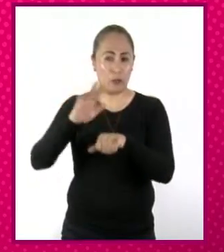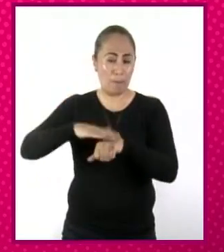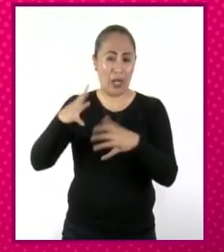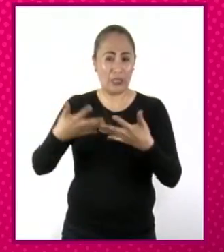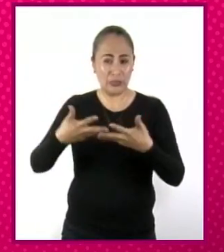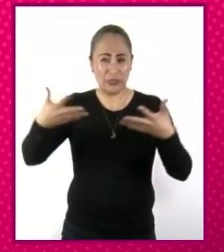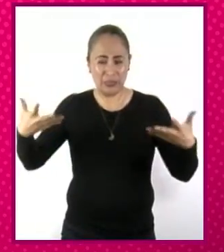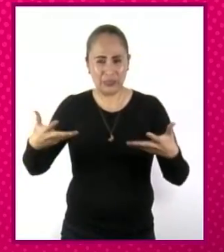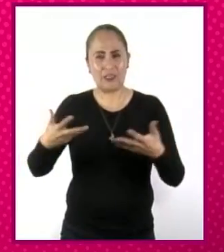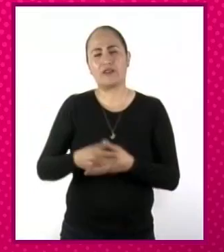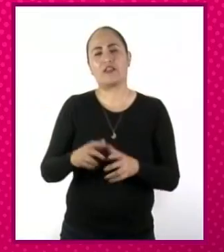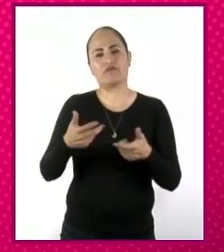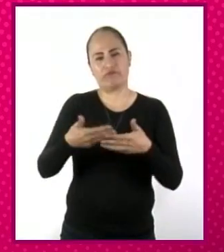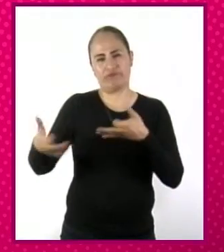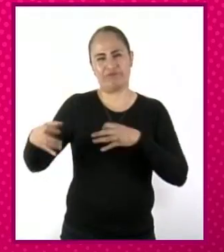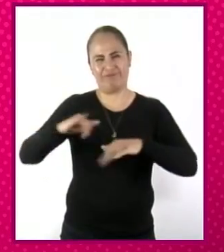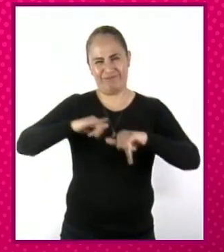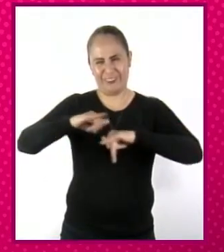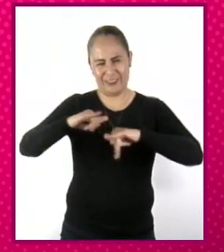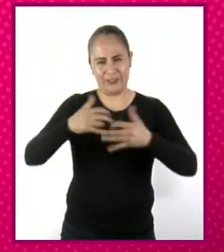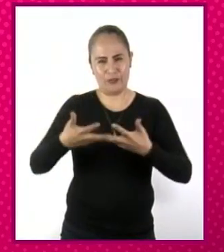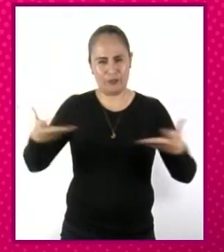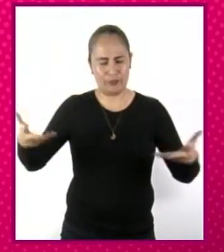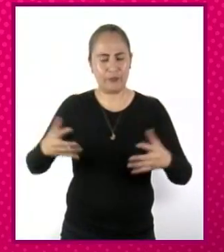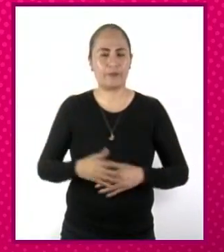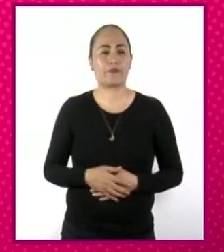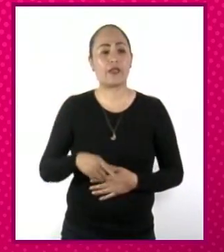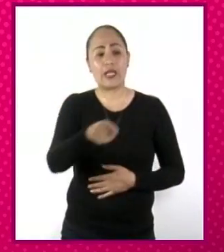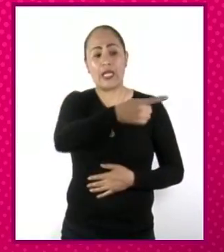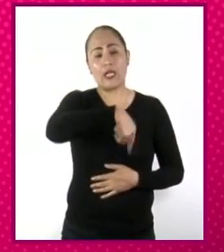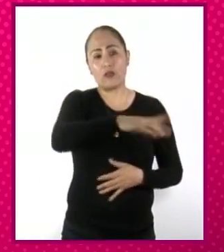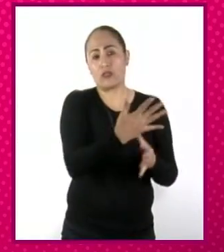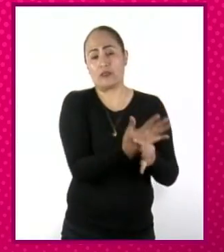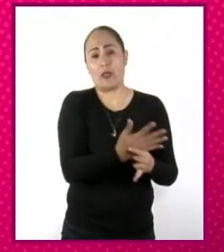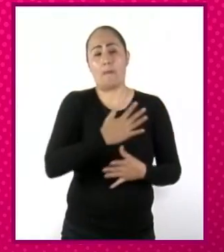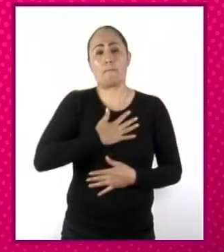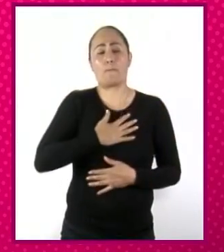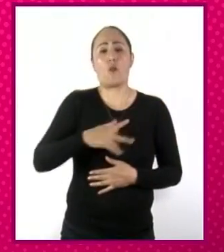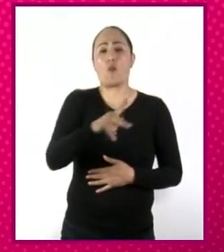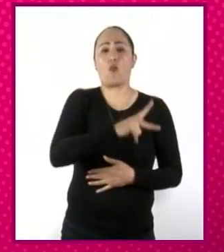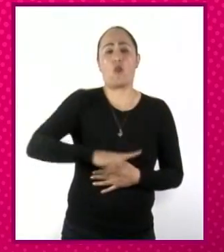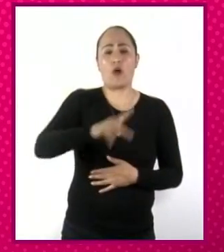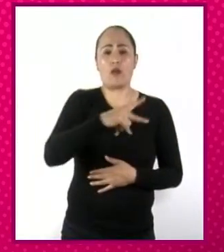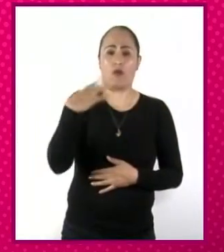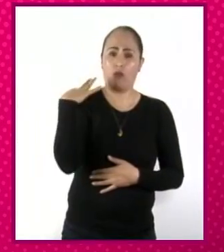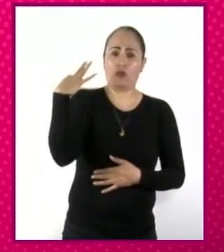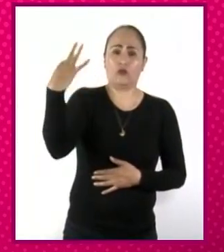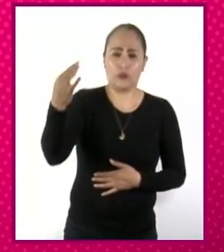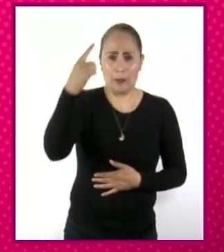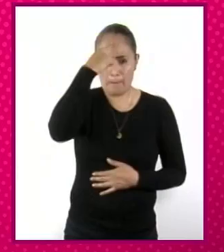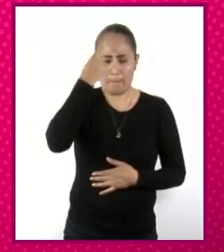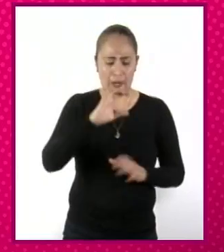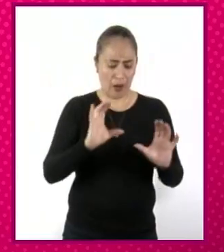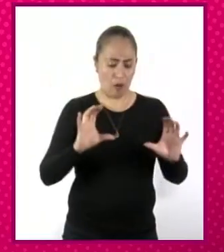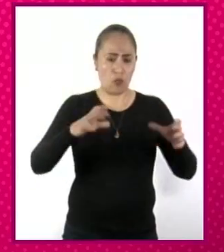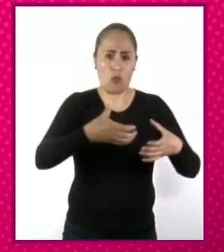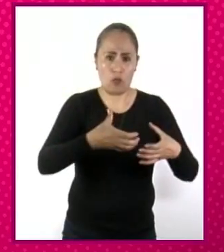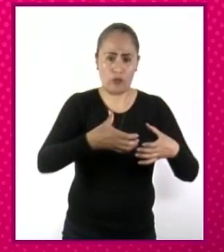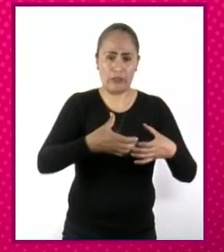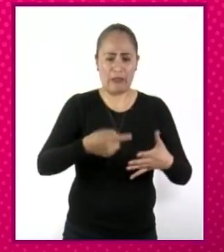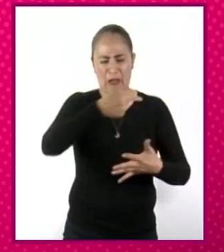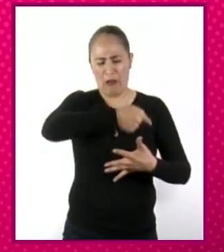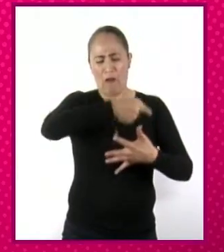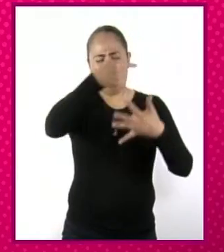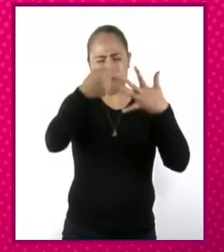territoriales en otros lugares. Se consideraban el pueblo elegido para establecer una comunidad que iba a seguir al pie de la